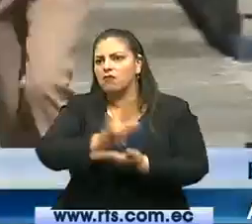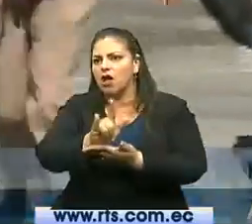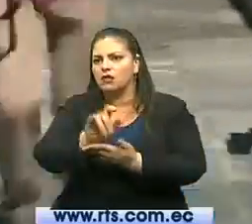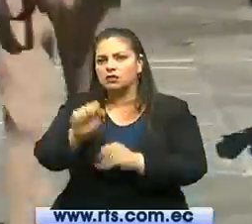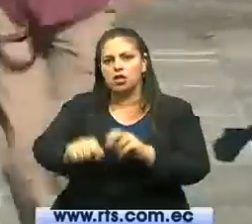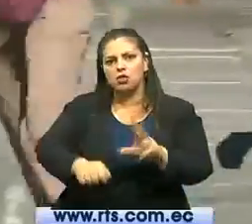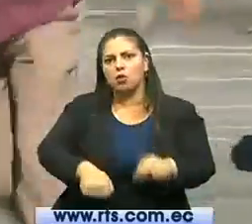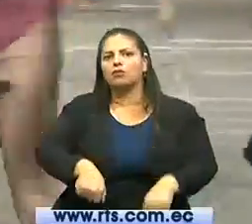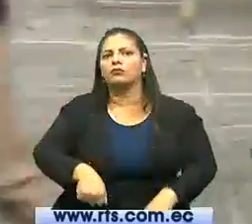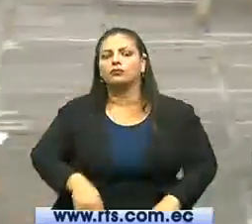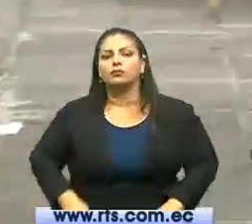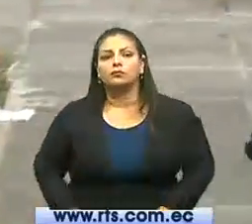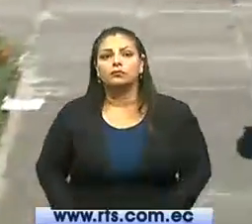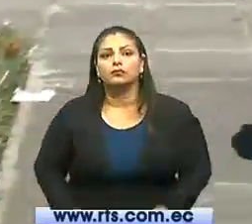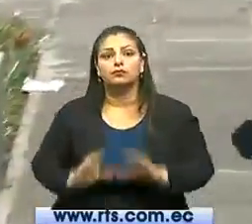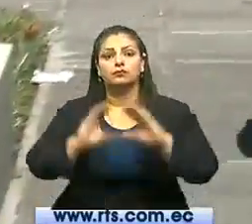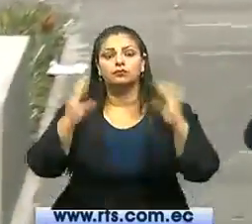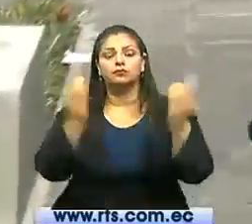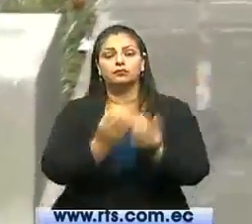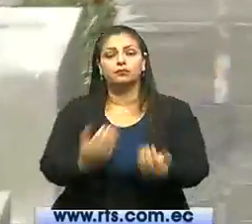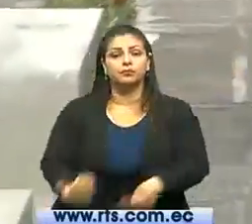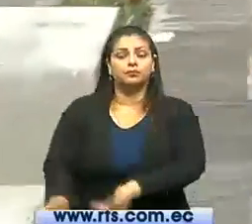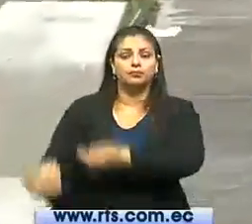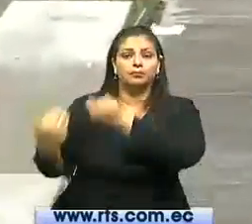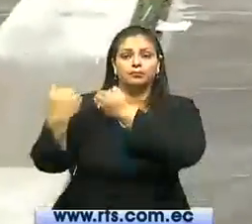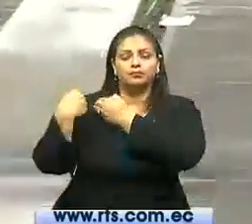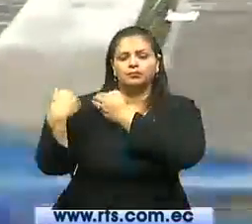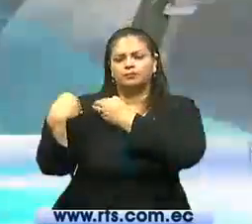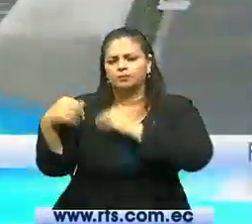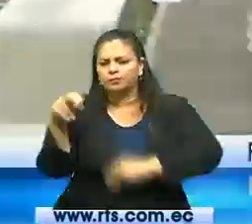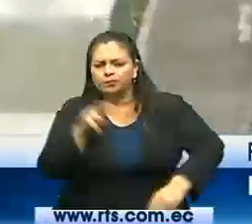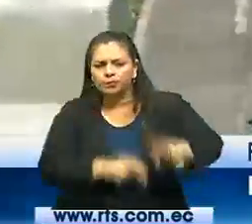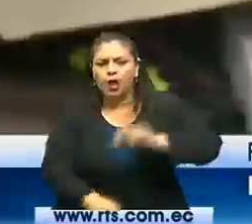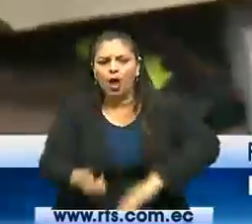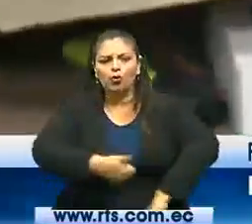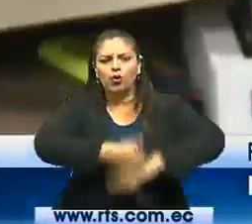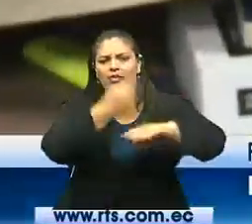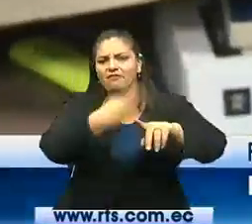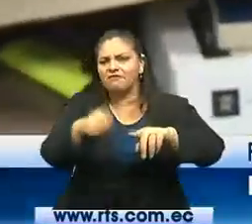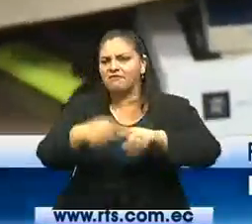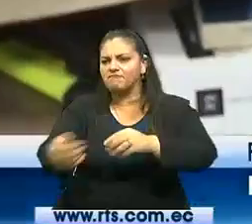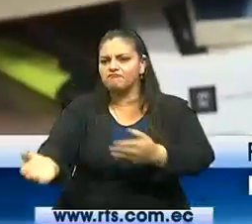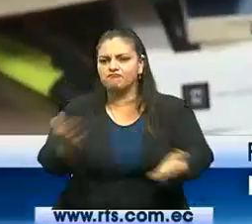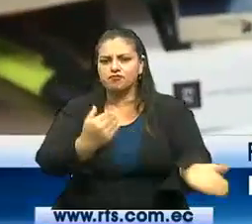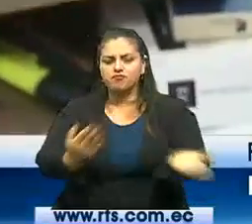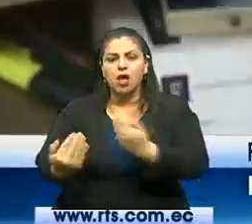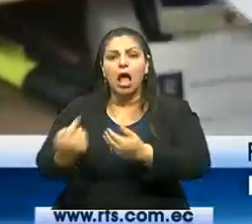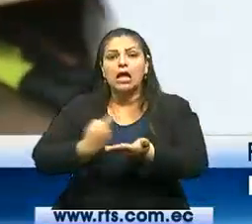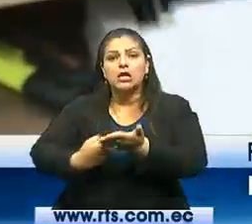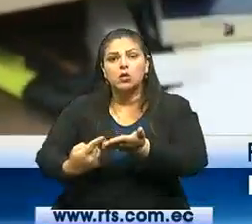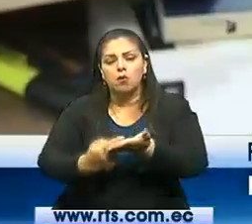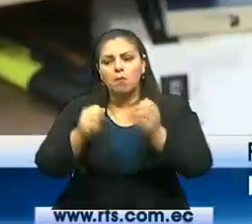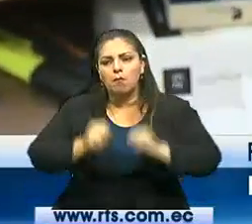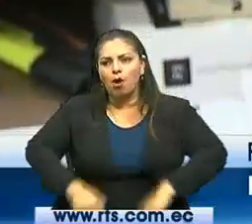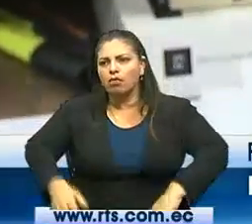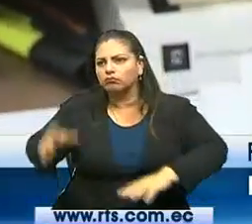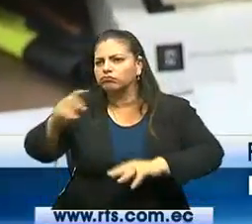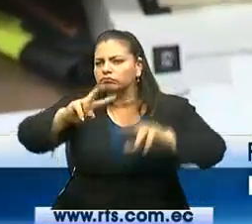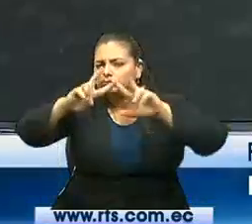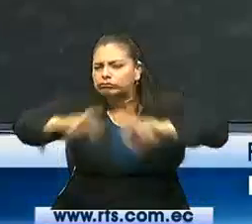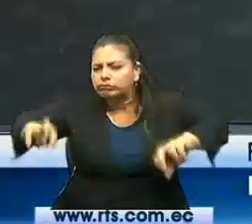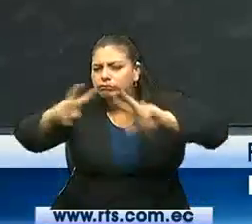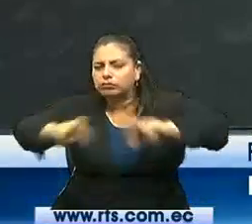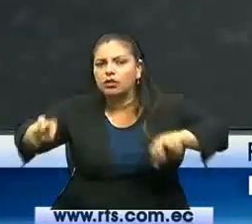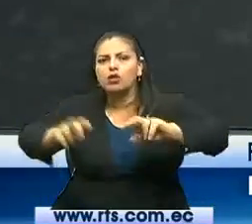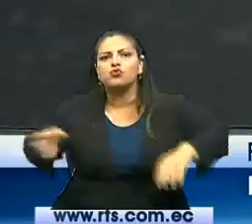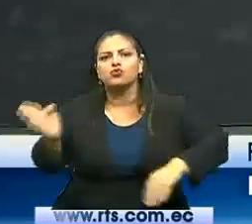ecuatorianos. La comisión multipartidista busca también reunirse con otras autoridades del país para seguir recopilando información en torno a los hechos de corrupción